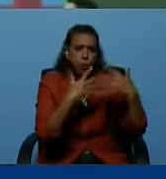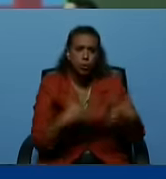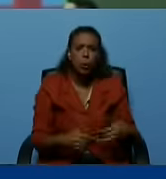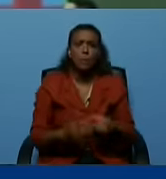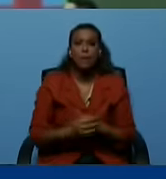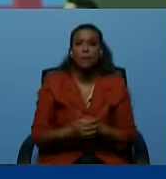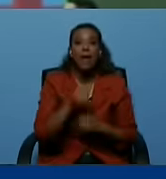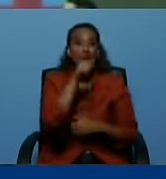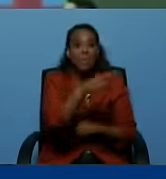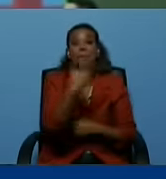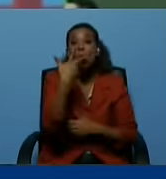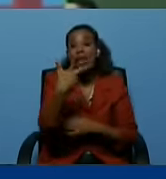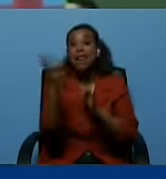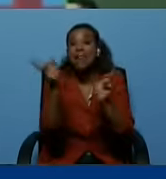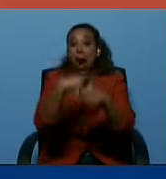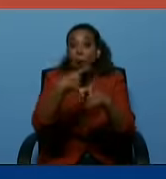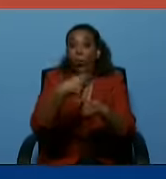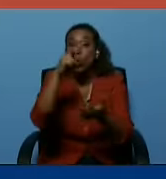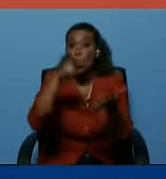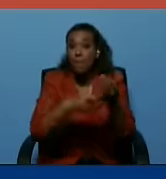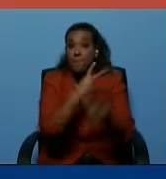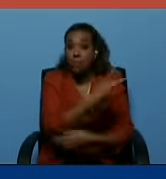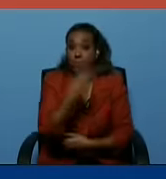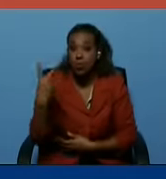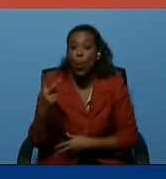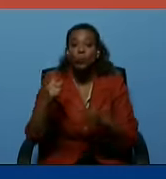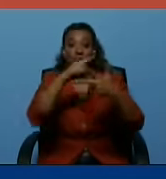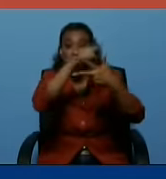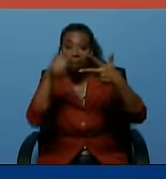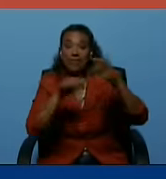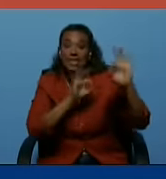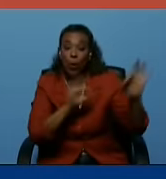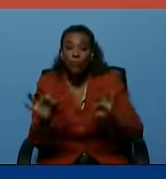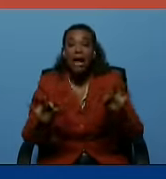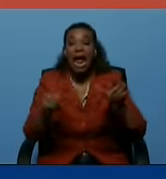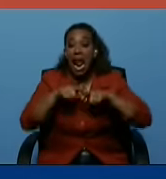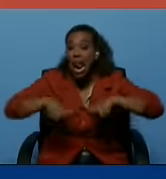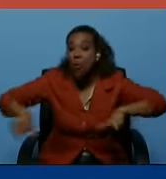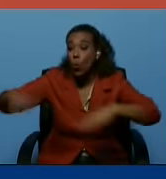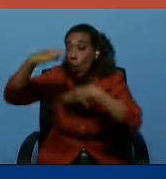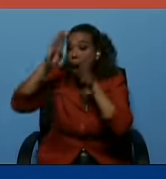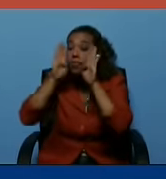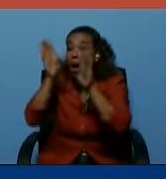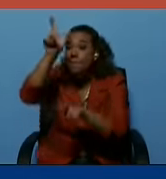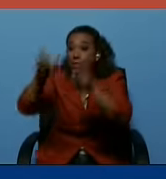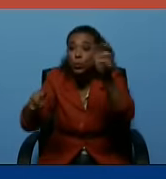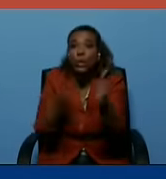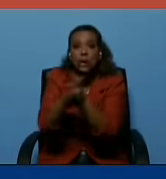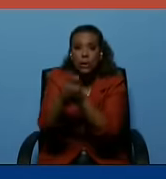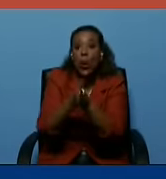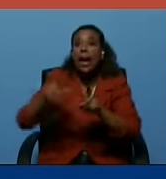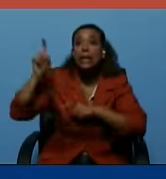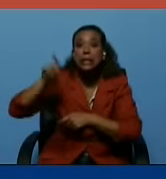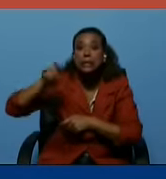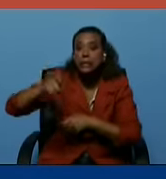El mismo 3 de agosto de 2022, instalación de las salas de atención al emprendedor.